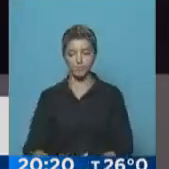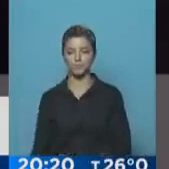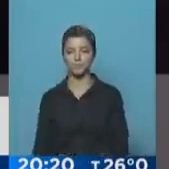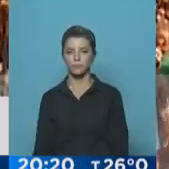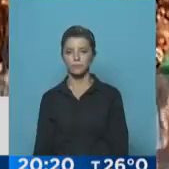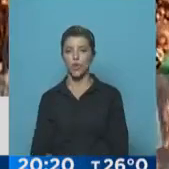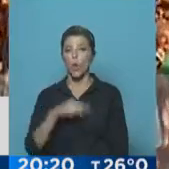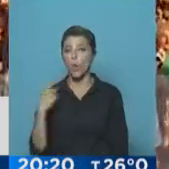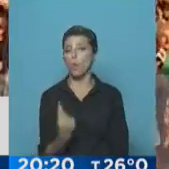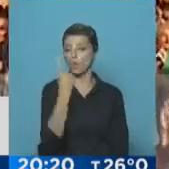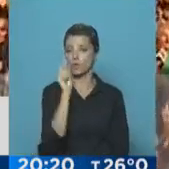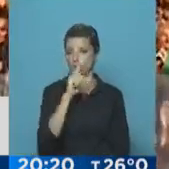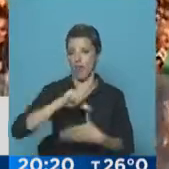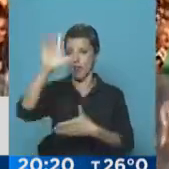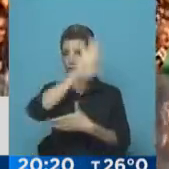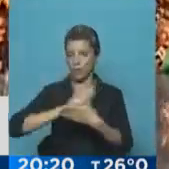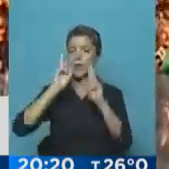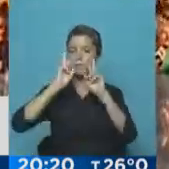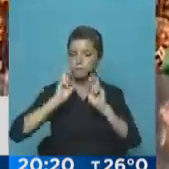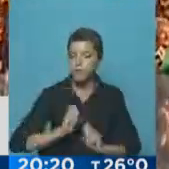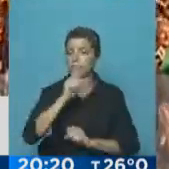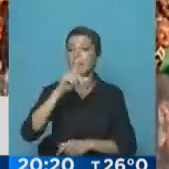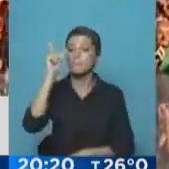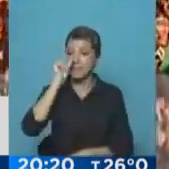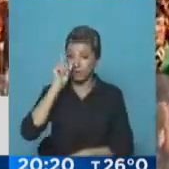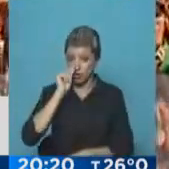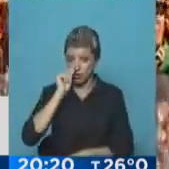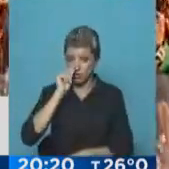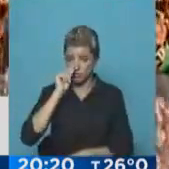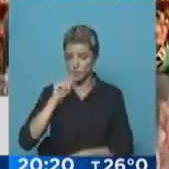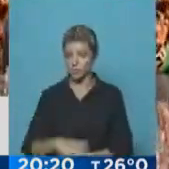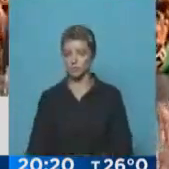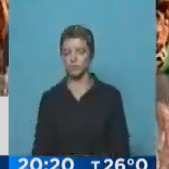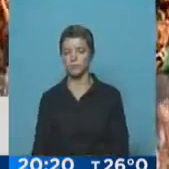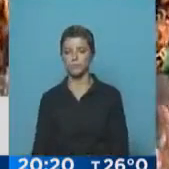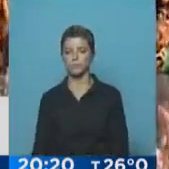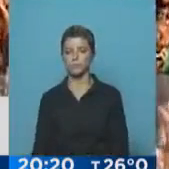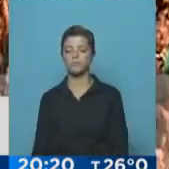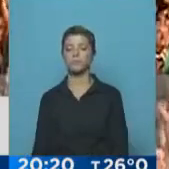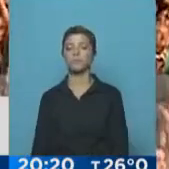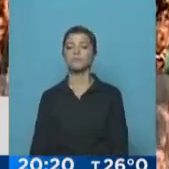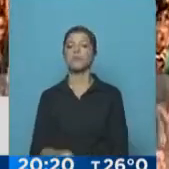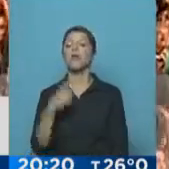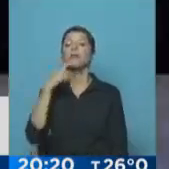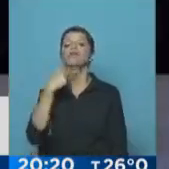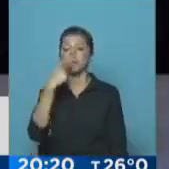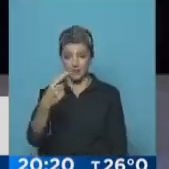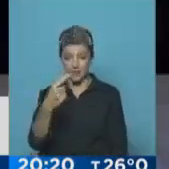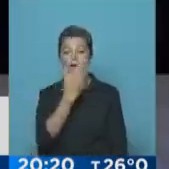único en Latinoamérica en materia de investigación petrolera, que el nuevo gobierno va a